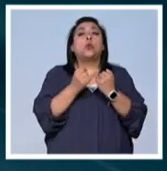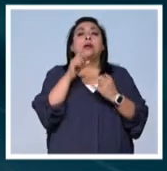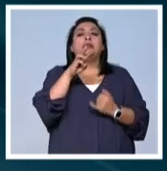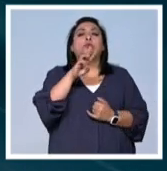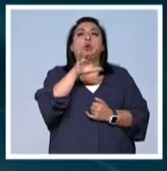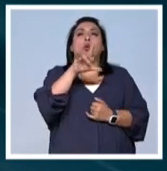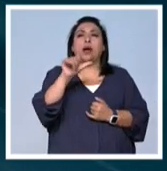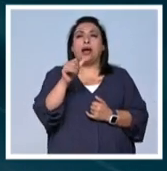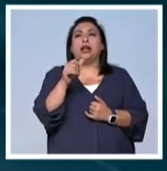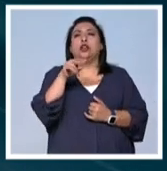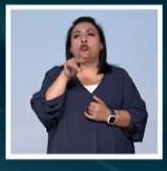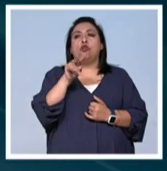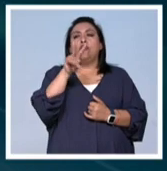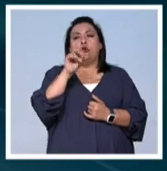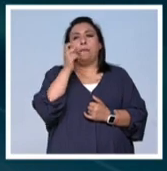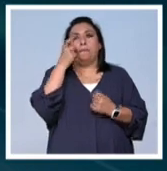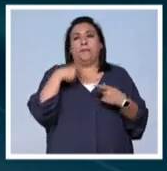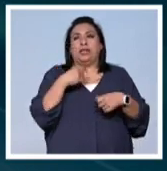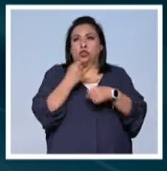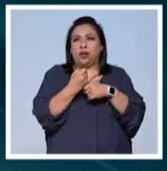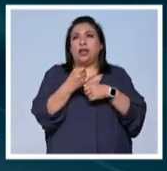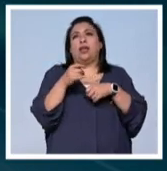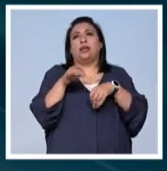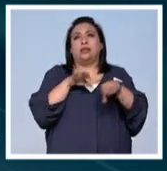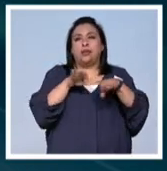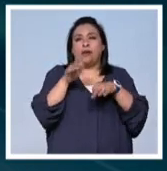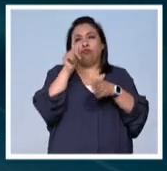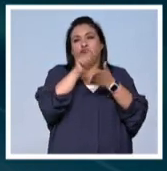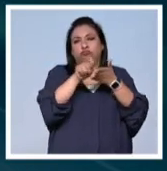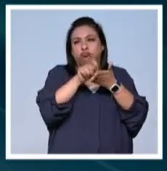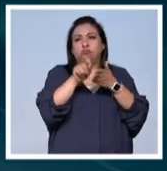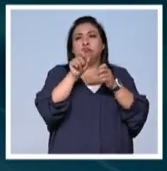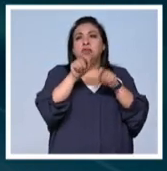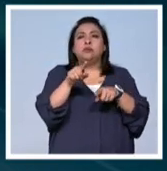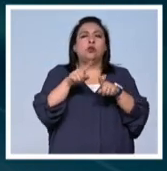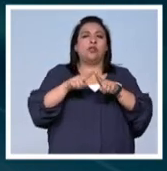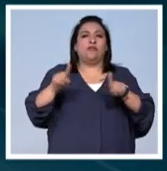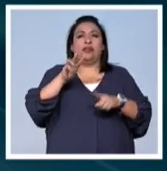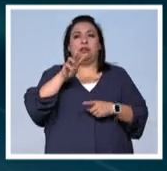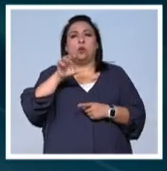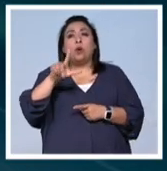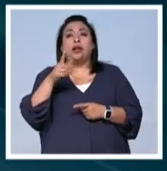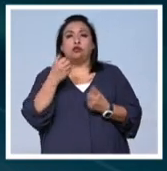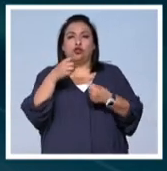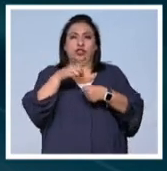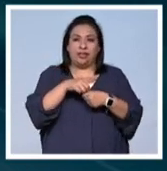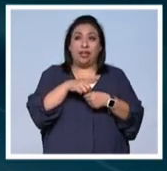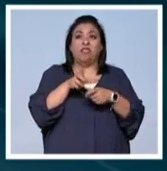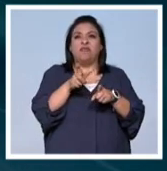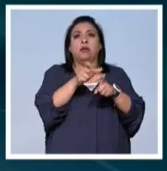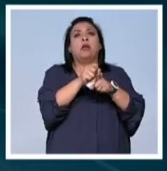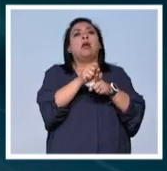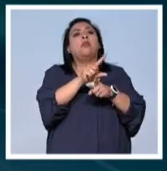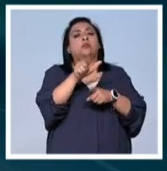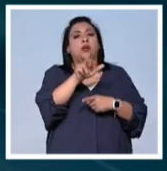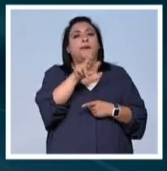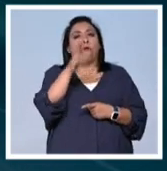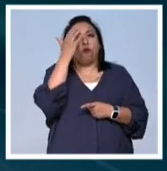While en novo el personaje Es parte esencial de trabajo literario A diferencia de While la sociedad que lo persiguió termina